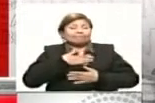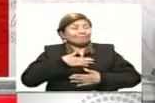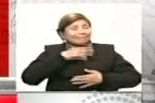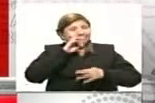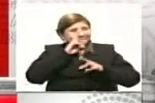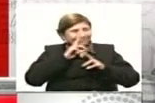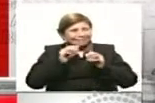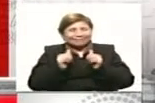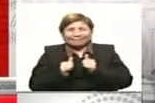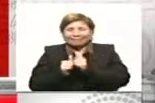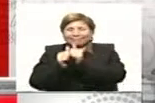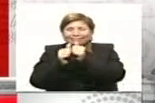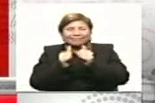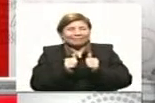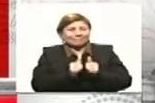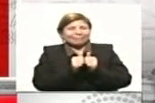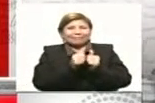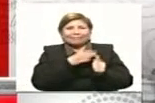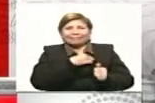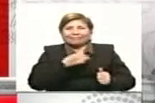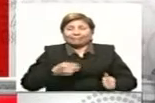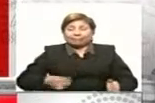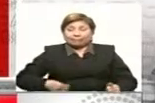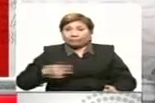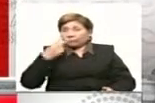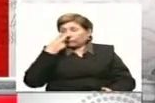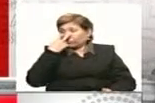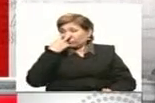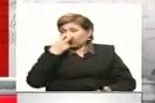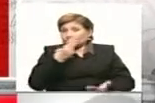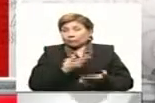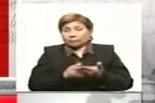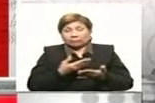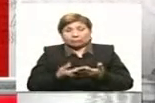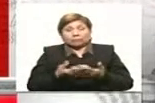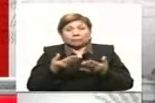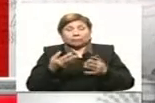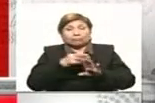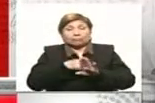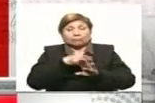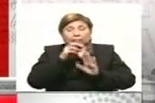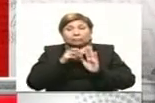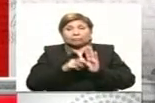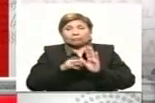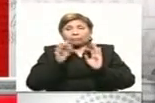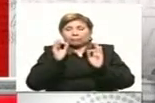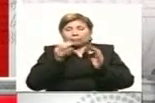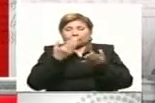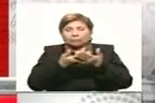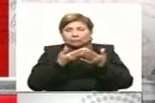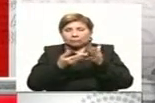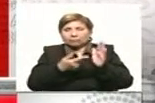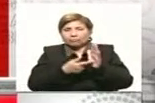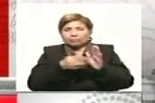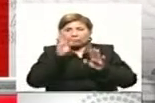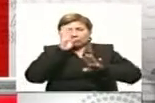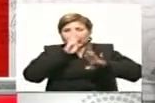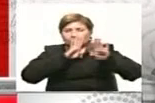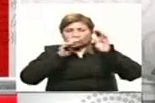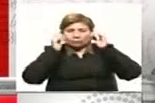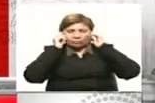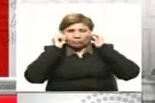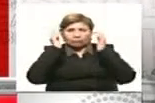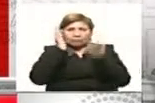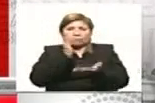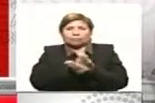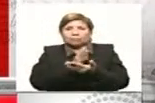de acompañarlo, ministro, y ver cómo están estos proyectos, incito, y me preocupa mucho su